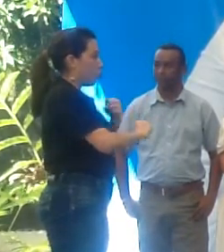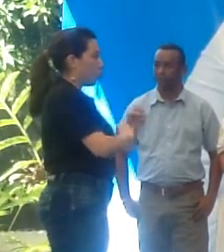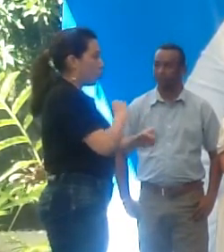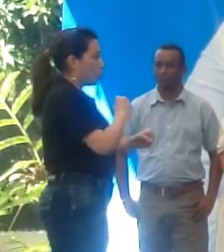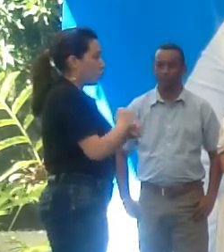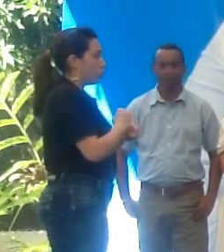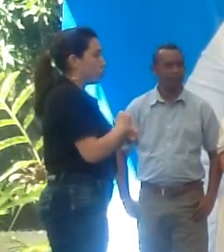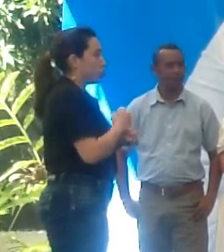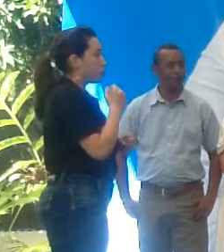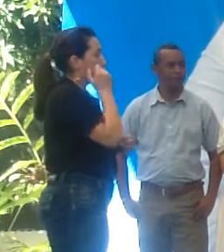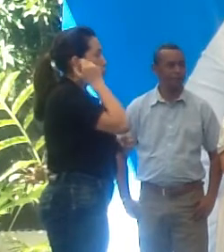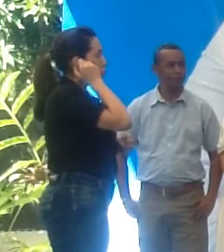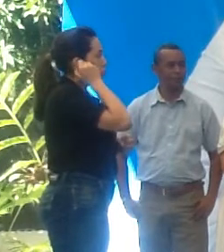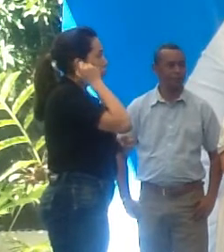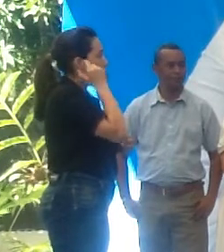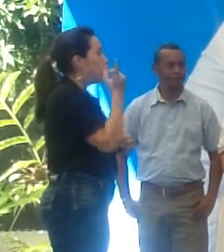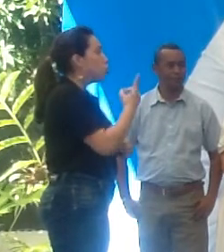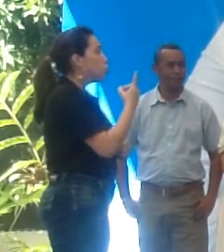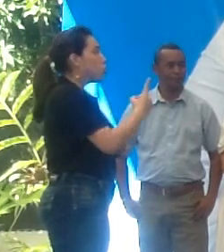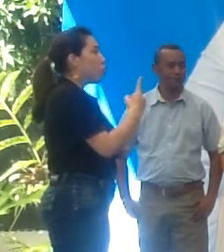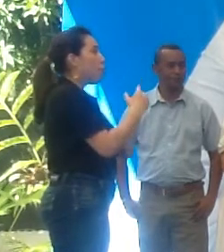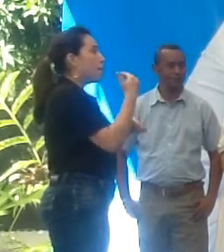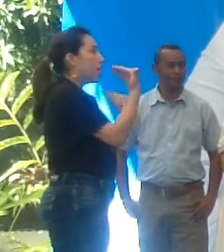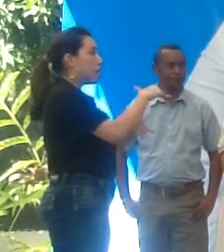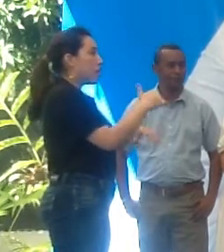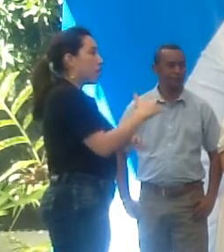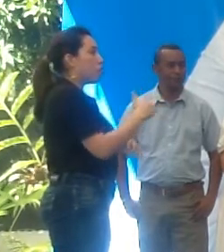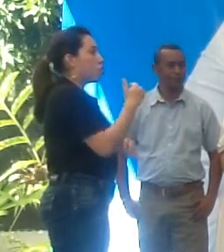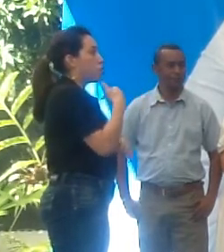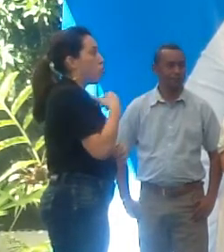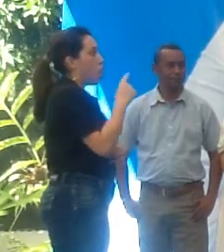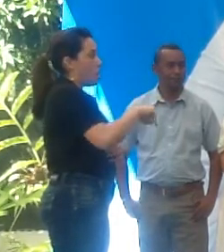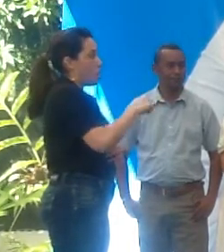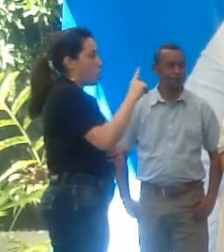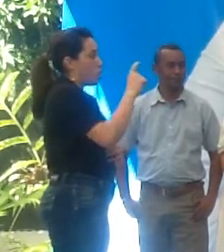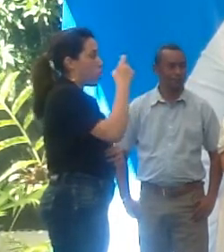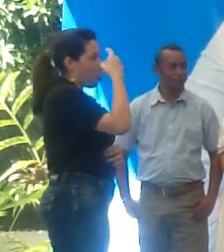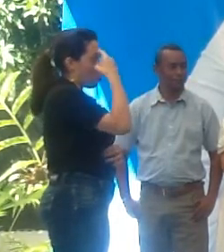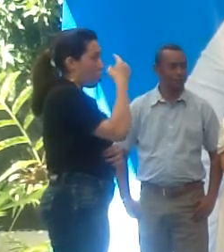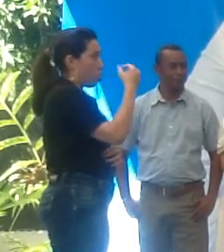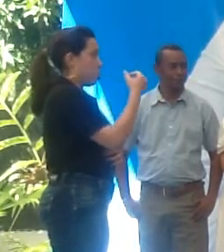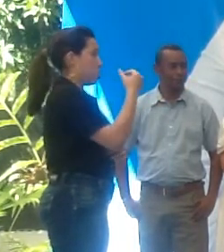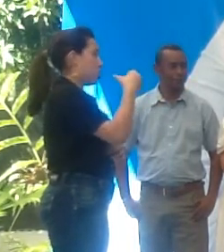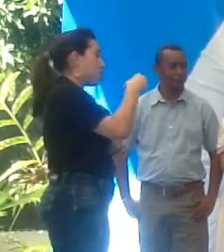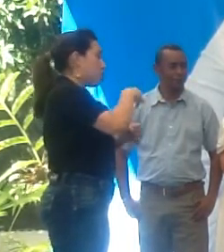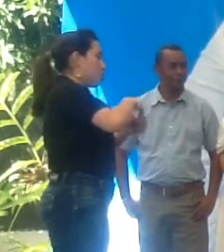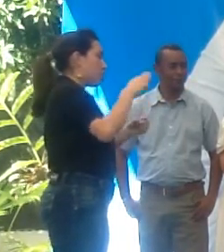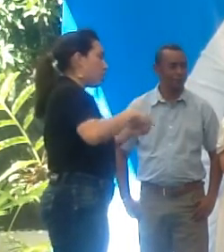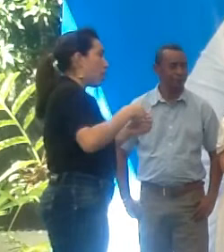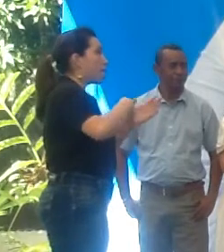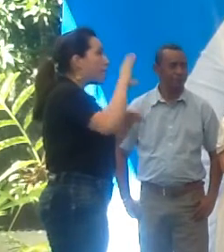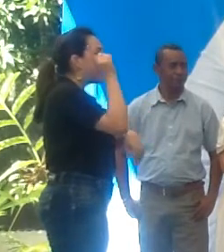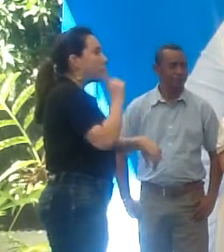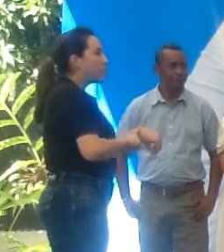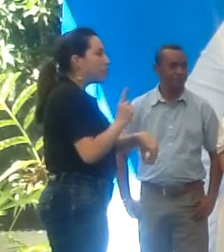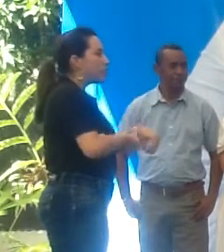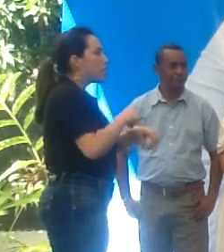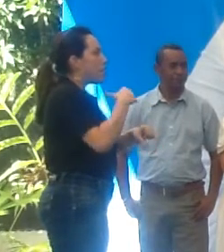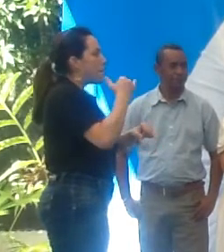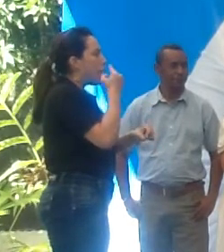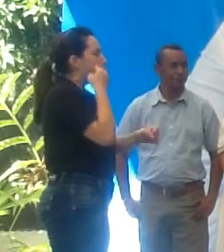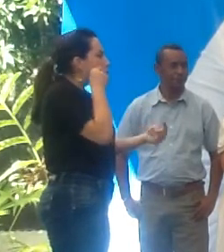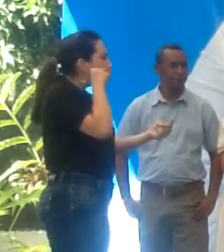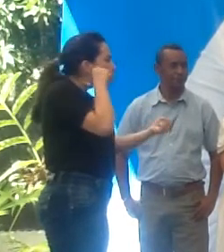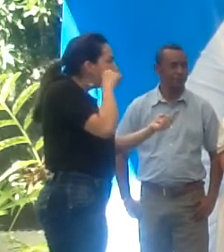no solamente en el periodo de tiempo que fui gobernador del Magdalena, sino que ahora con más tiempo, con más